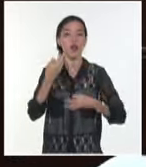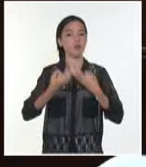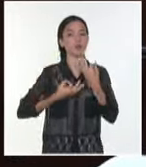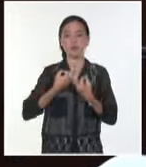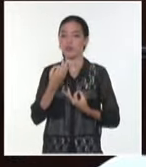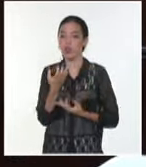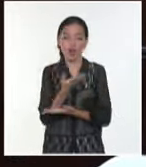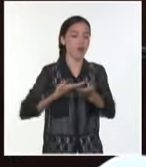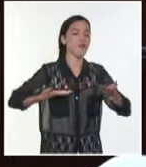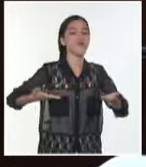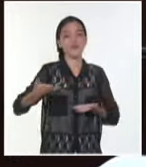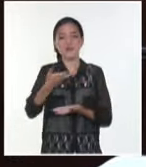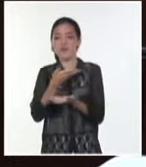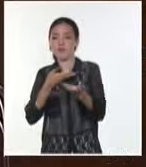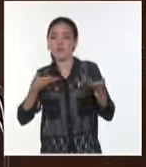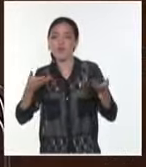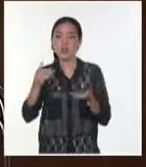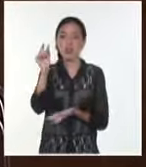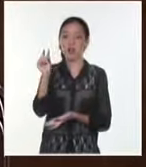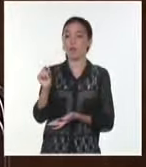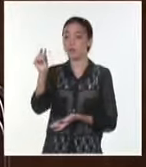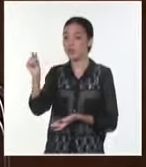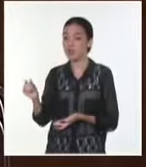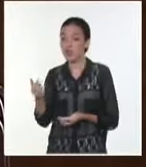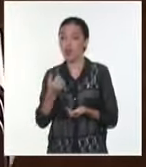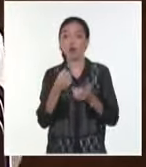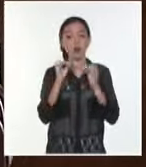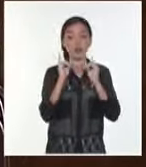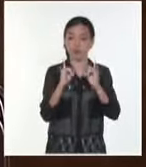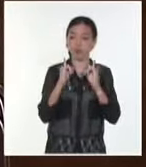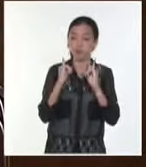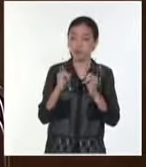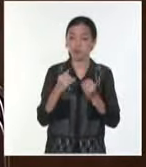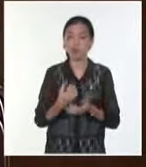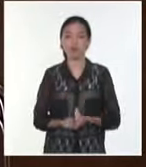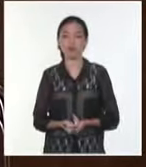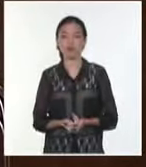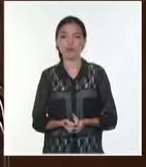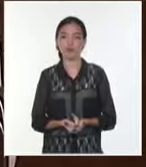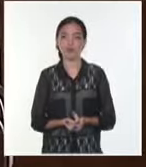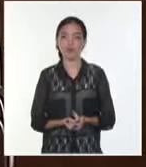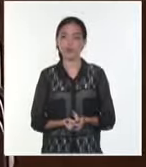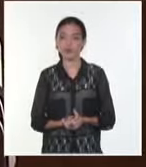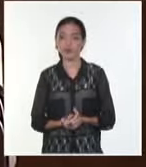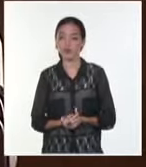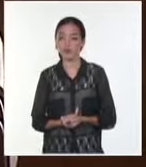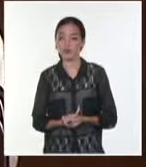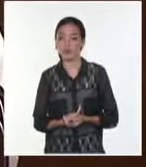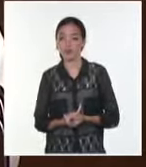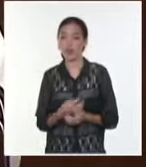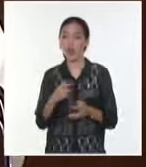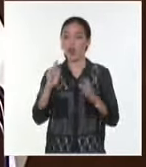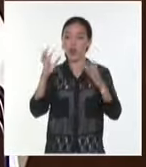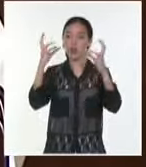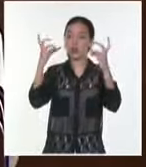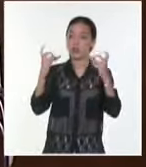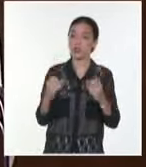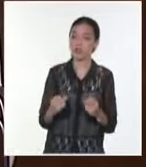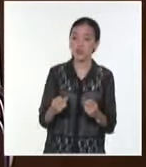acciones de aseguramiento político realizadas por el partido a esta estratégica actividad y a los resultados del proceso de consulta en